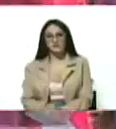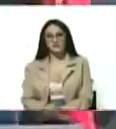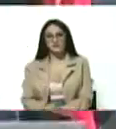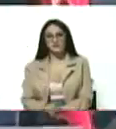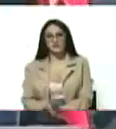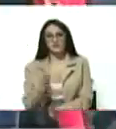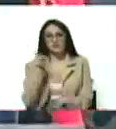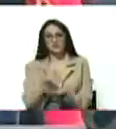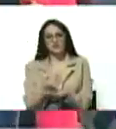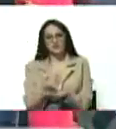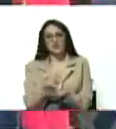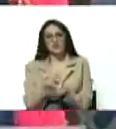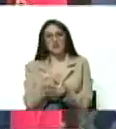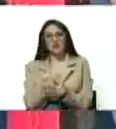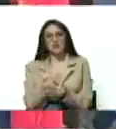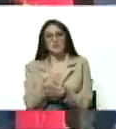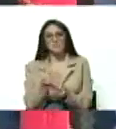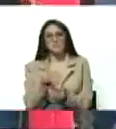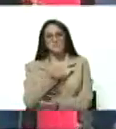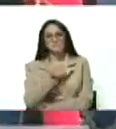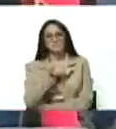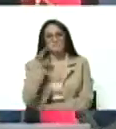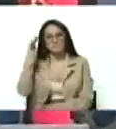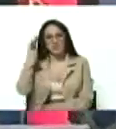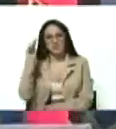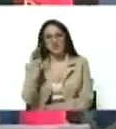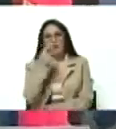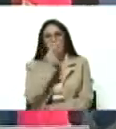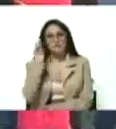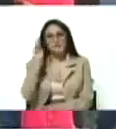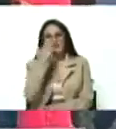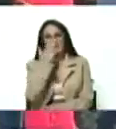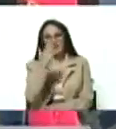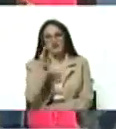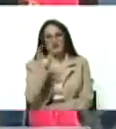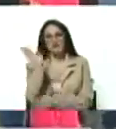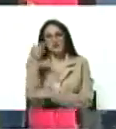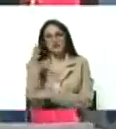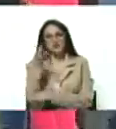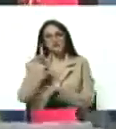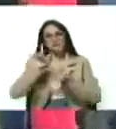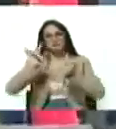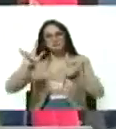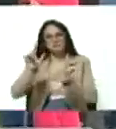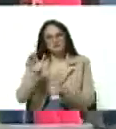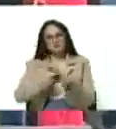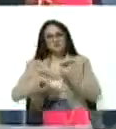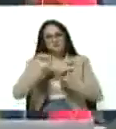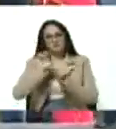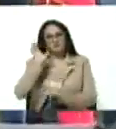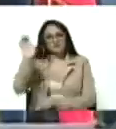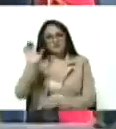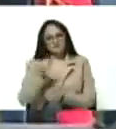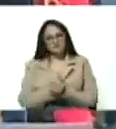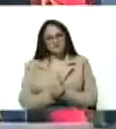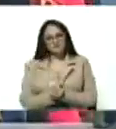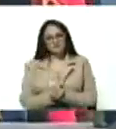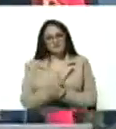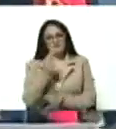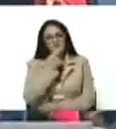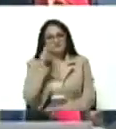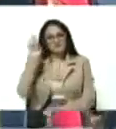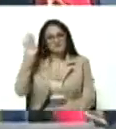cuando entramos a la academia militar. Uno hace un juramento ante la bandera, ¿no? Defender la patria y amar la patria. Pero después juramos, estando